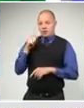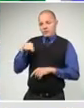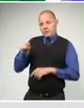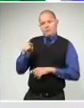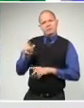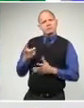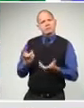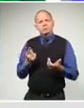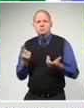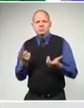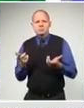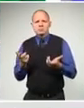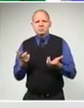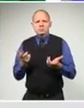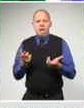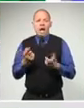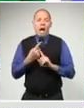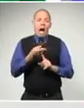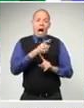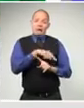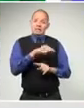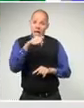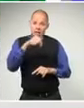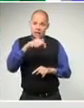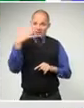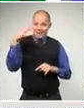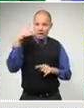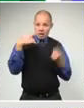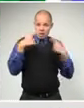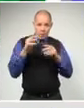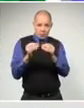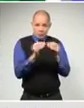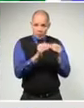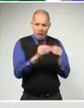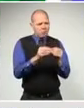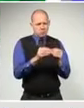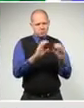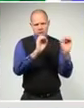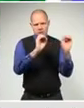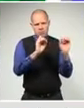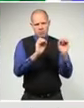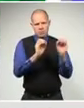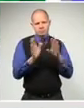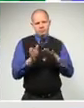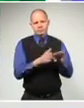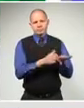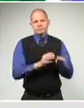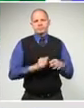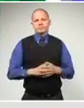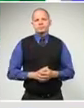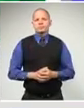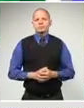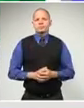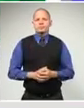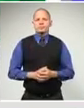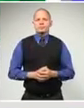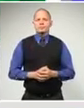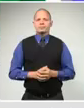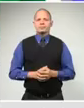persona, ningún extranjero con COVID-19 en el día de ayer. Los casos